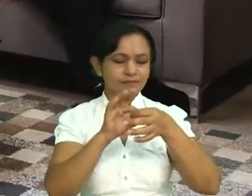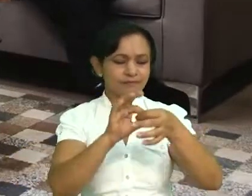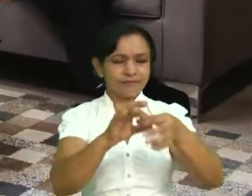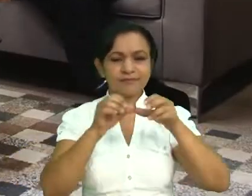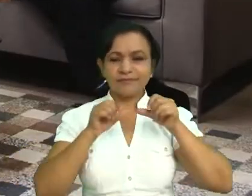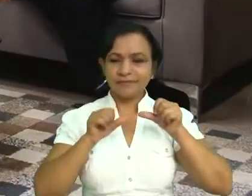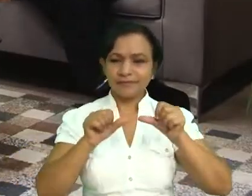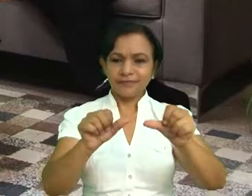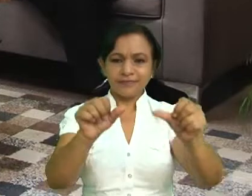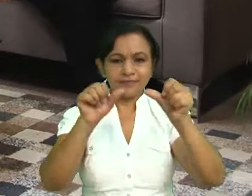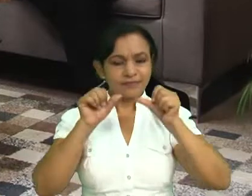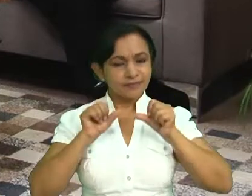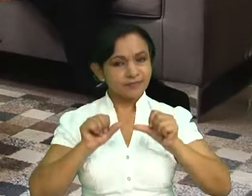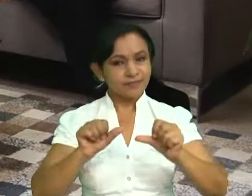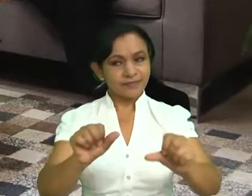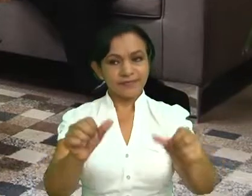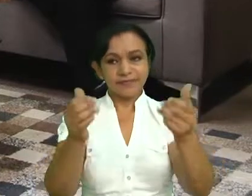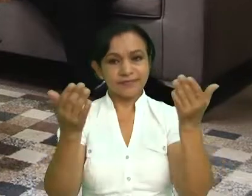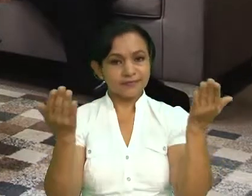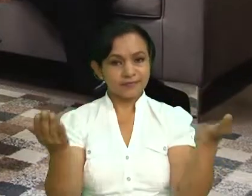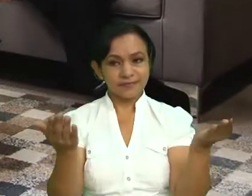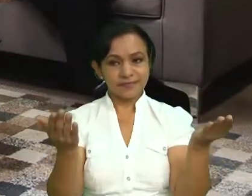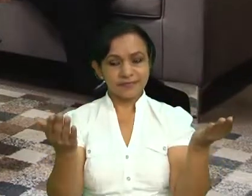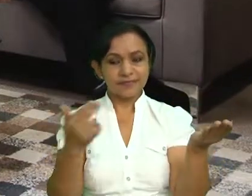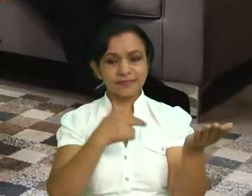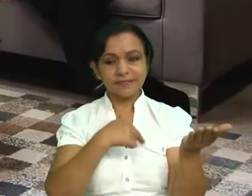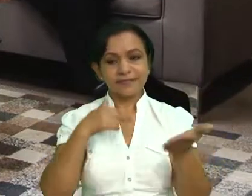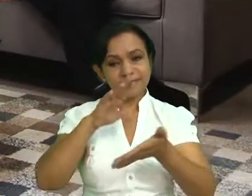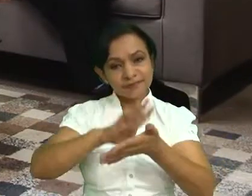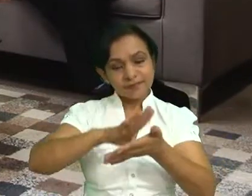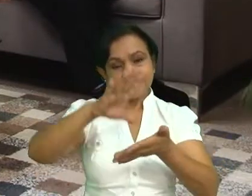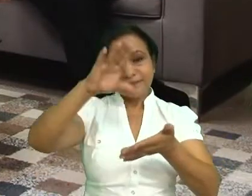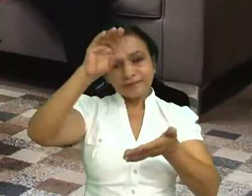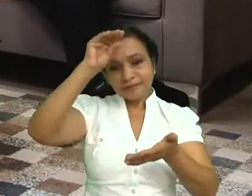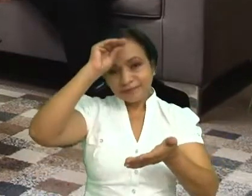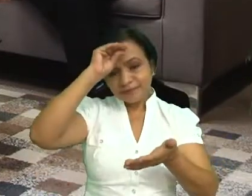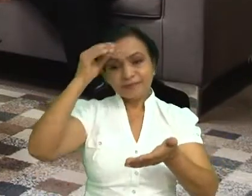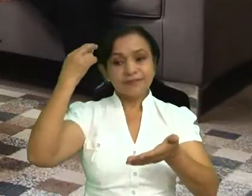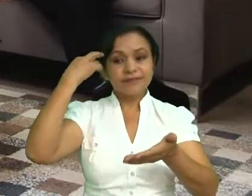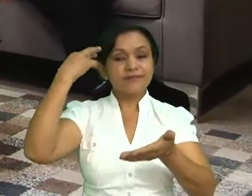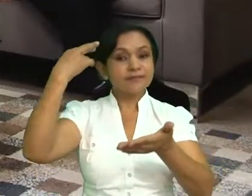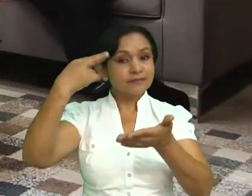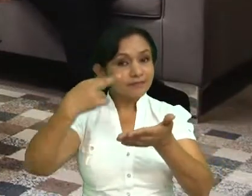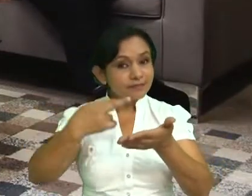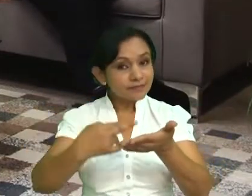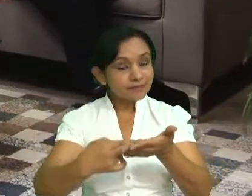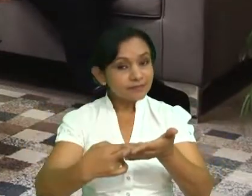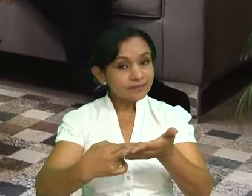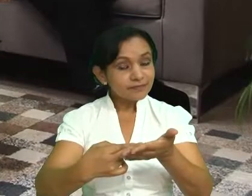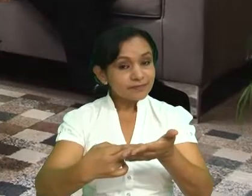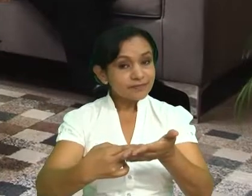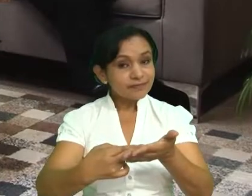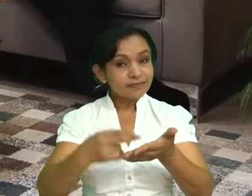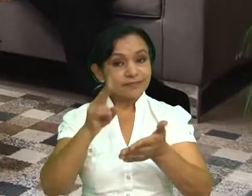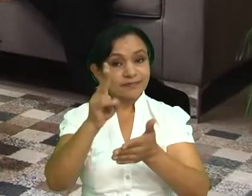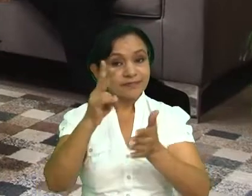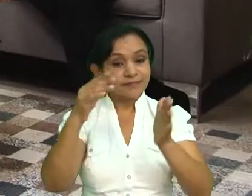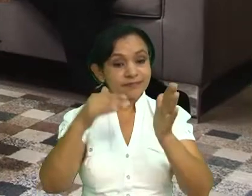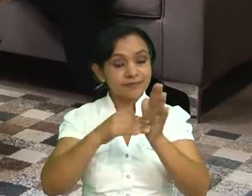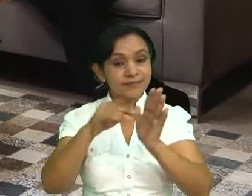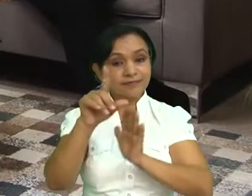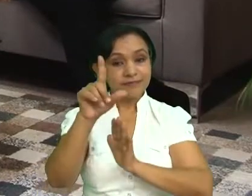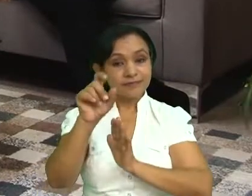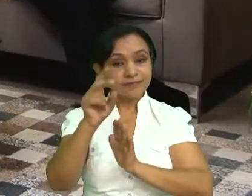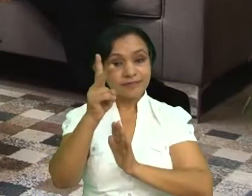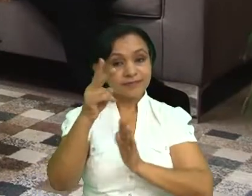es permanente. Pues nosotros ha sido un aprendizaje. Solo recuerdo cuando aquí en el 2010,